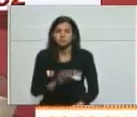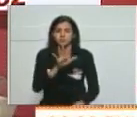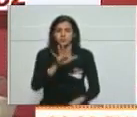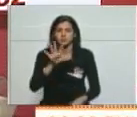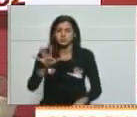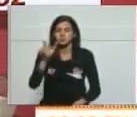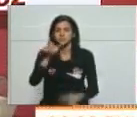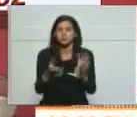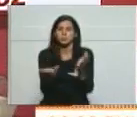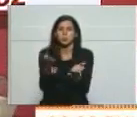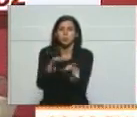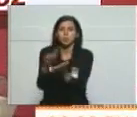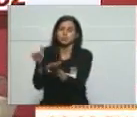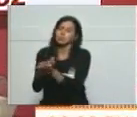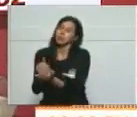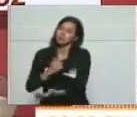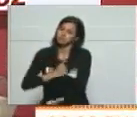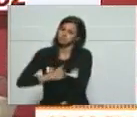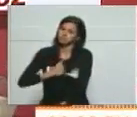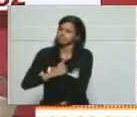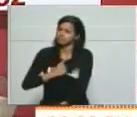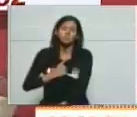55 personas fallecidas, lamentamos la muerte.